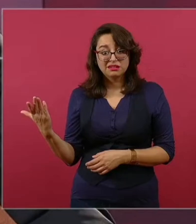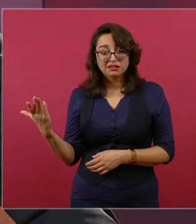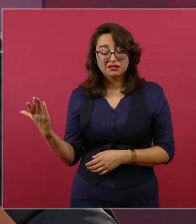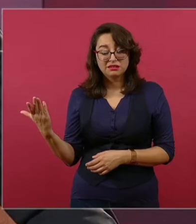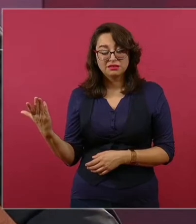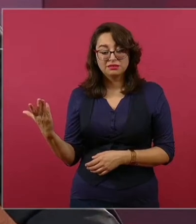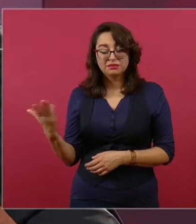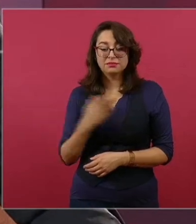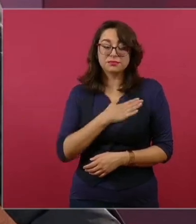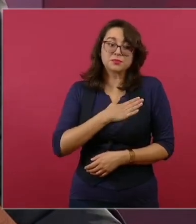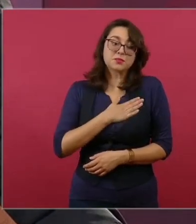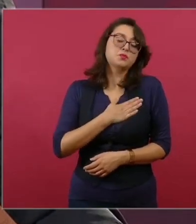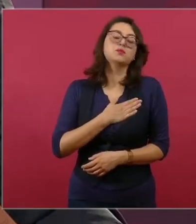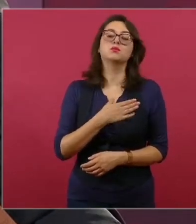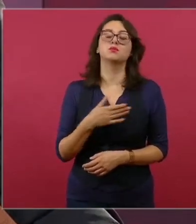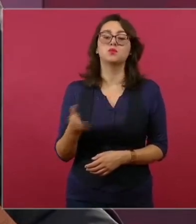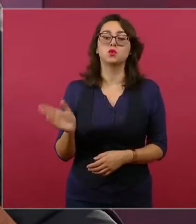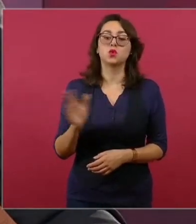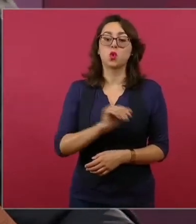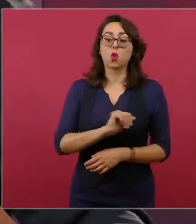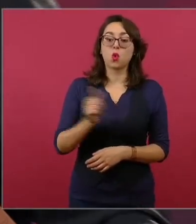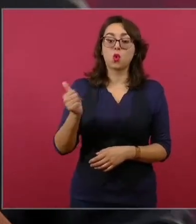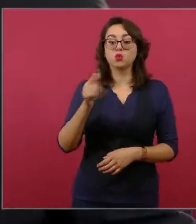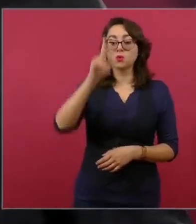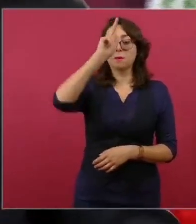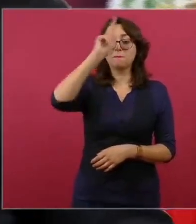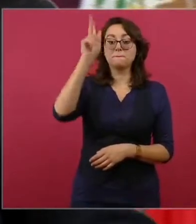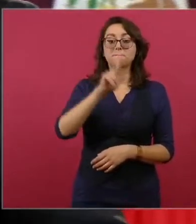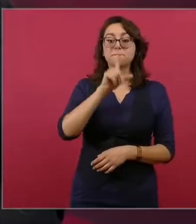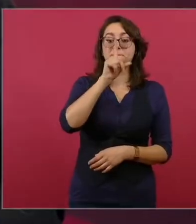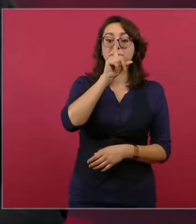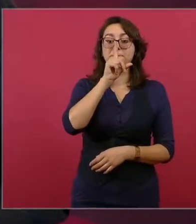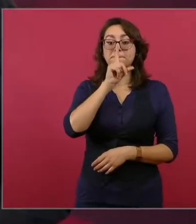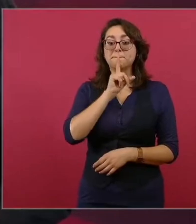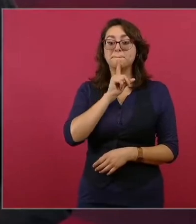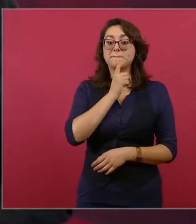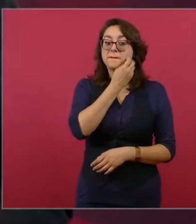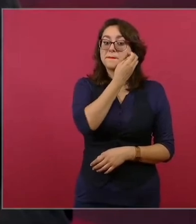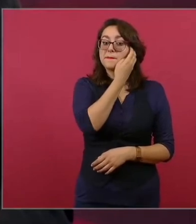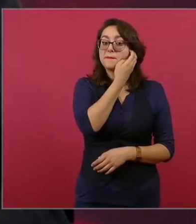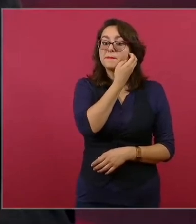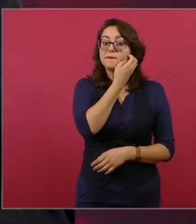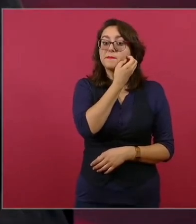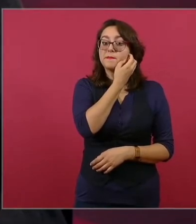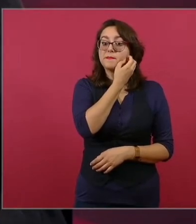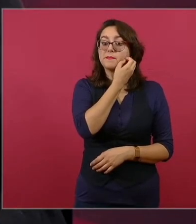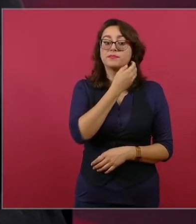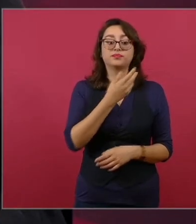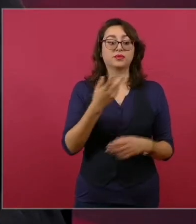Y bueno, la gran mentira de que si se rescataba a los de arriba,